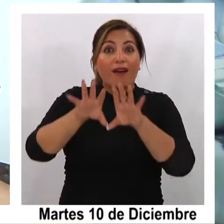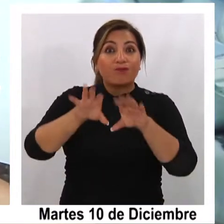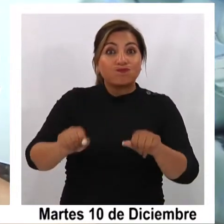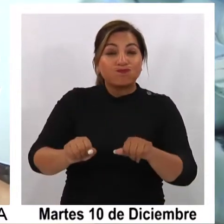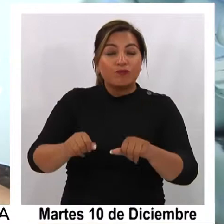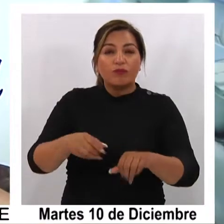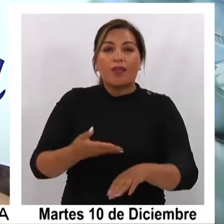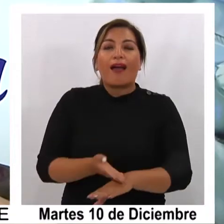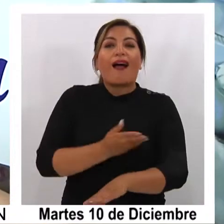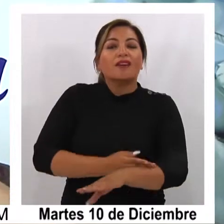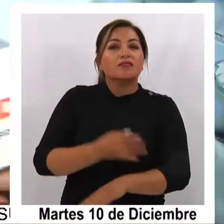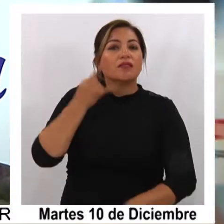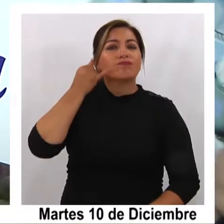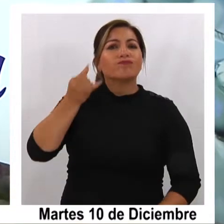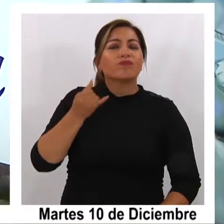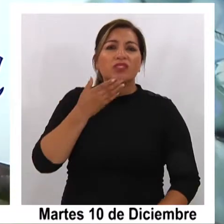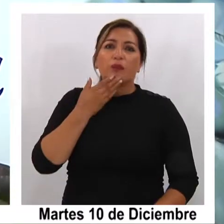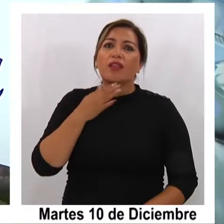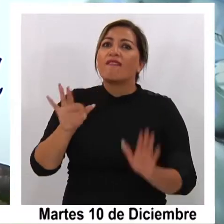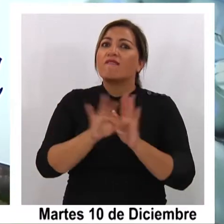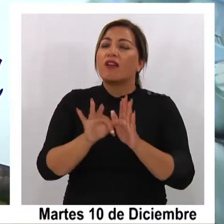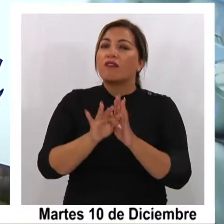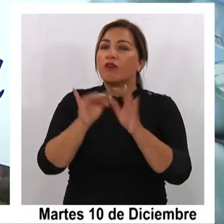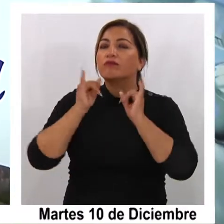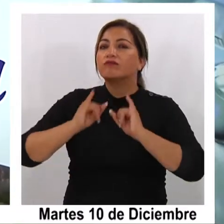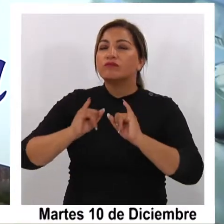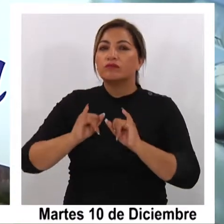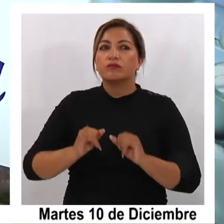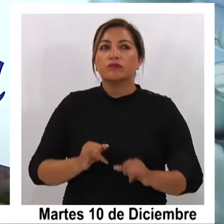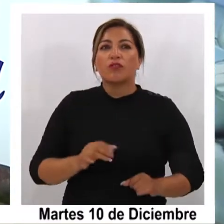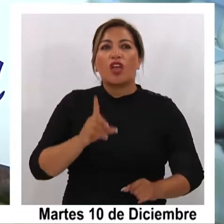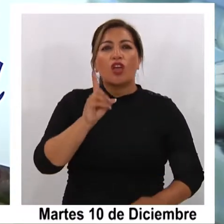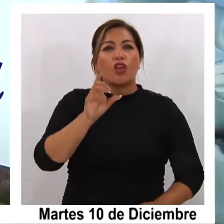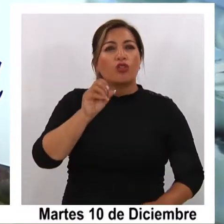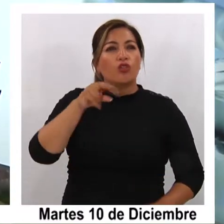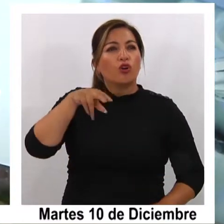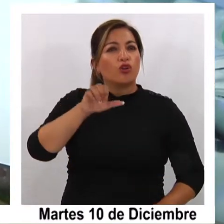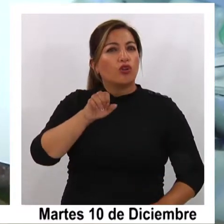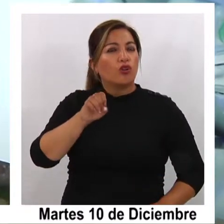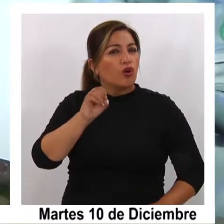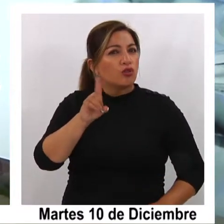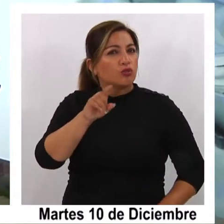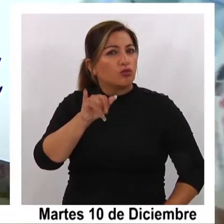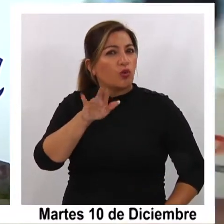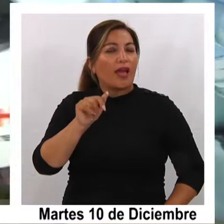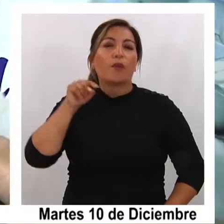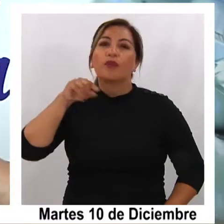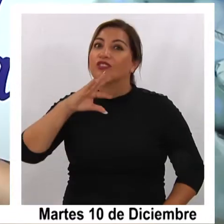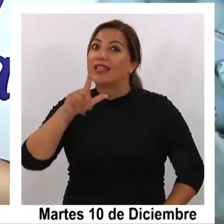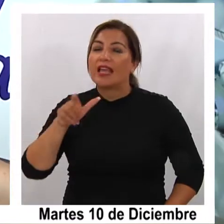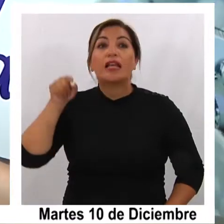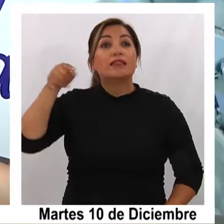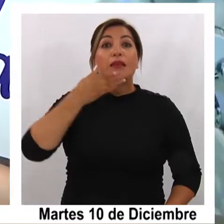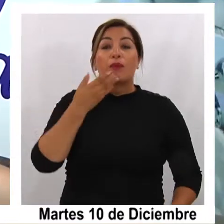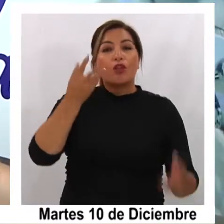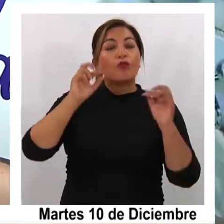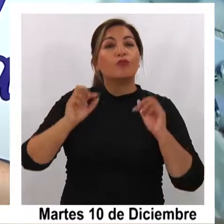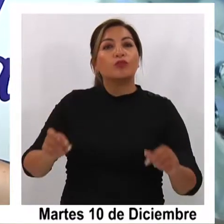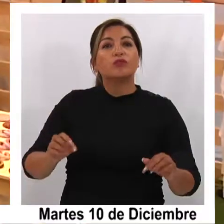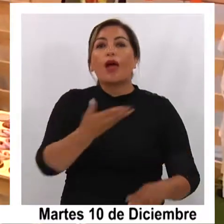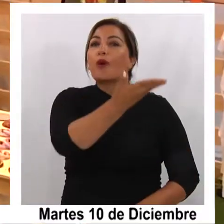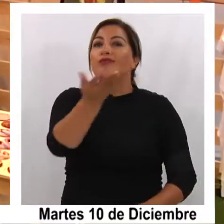amigo, etc. Para reservar hora puede llamar o buscar información en Facebook como Donosura CM.